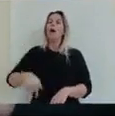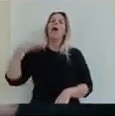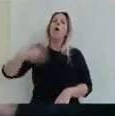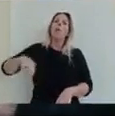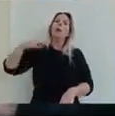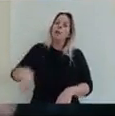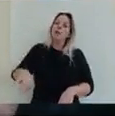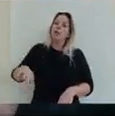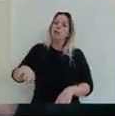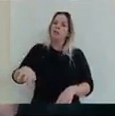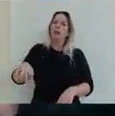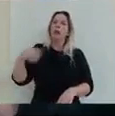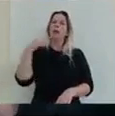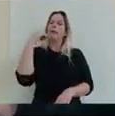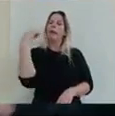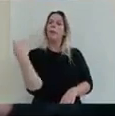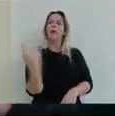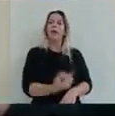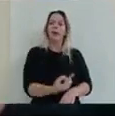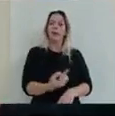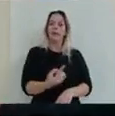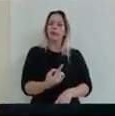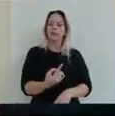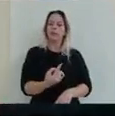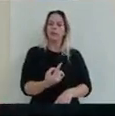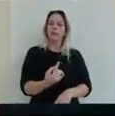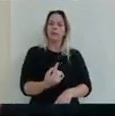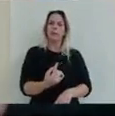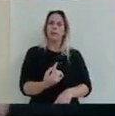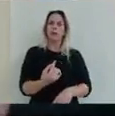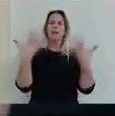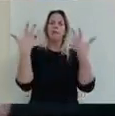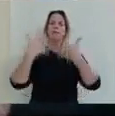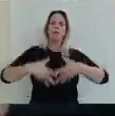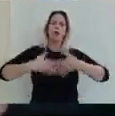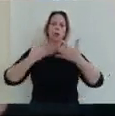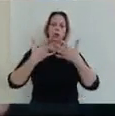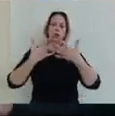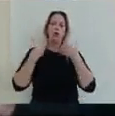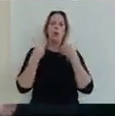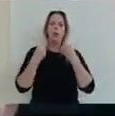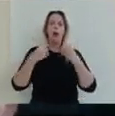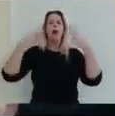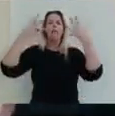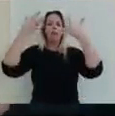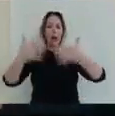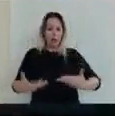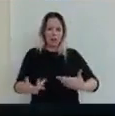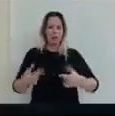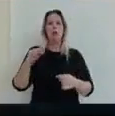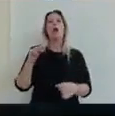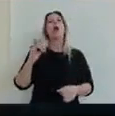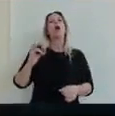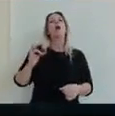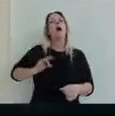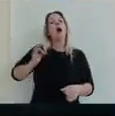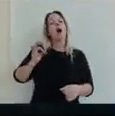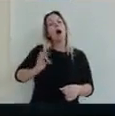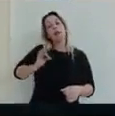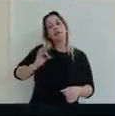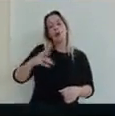municipio antes del día 1 de mayo del año siguiente, para que el Consejo Deliberante pueda tener tiempo y que